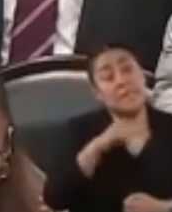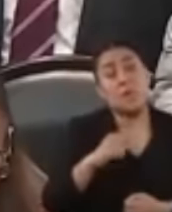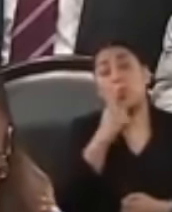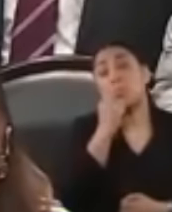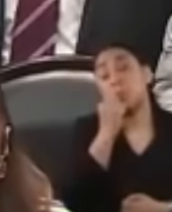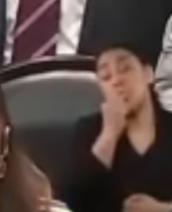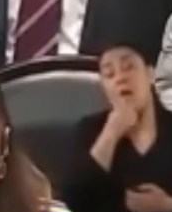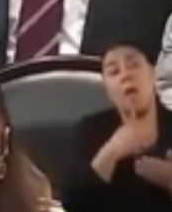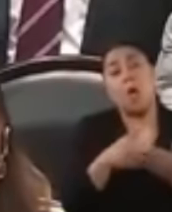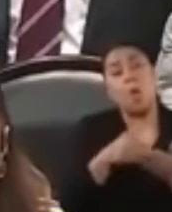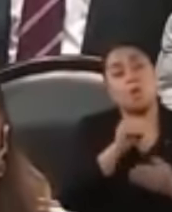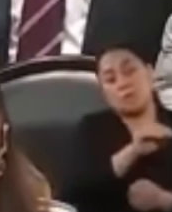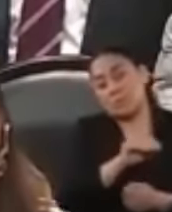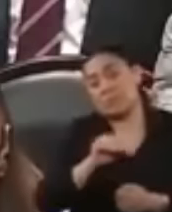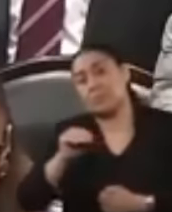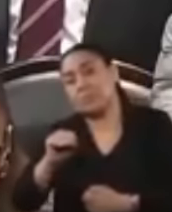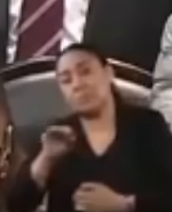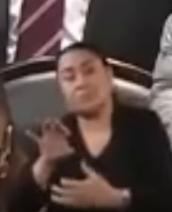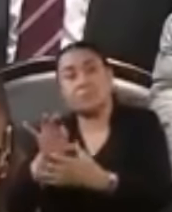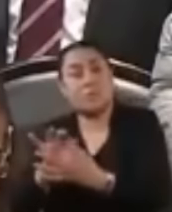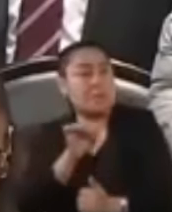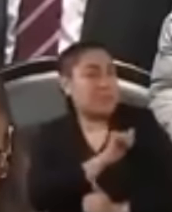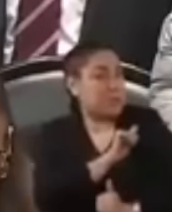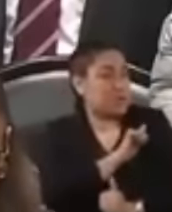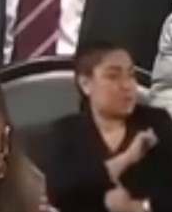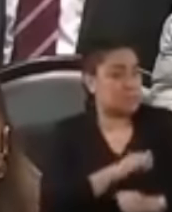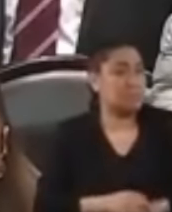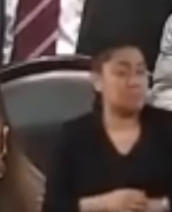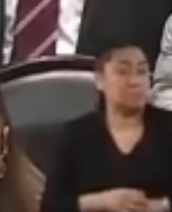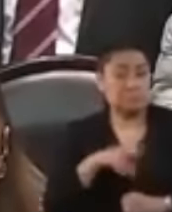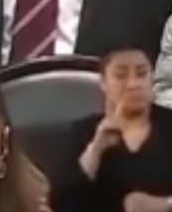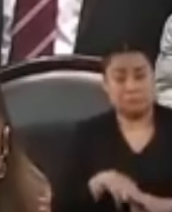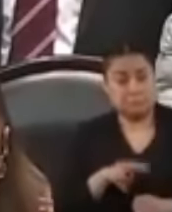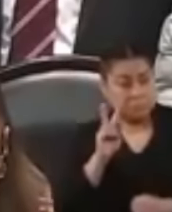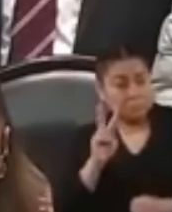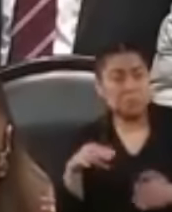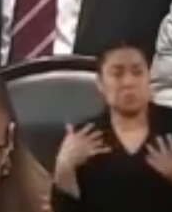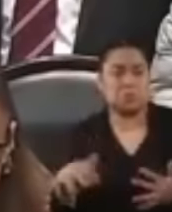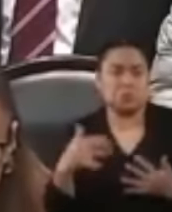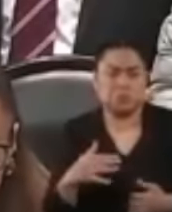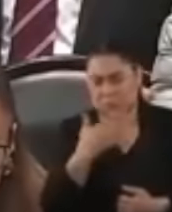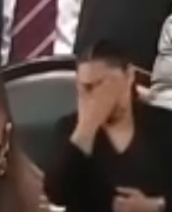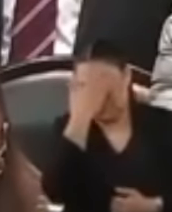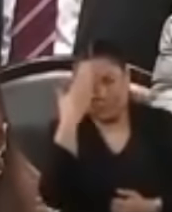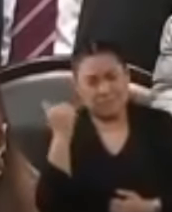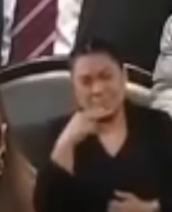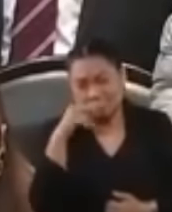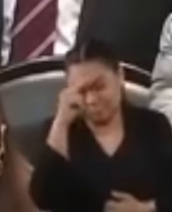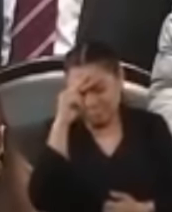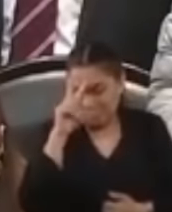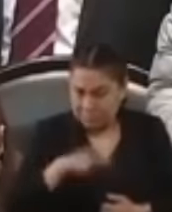el ramo de la defensa. Con gran ignorancia y además con un principio, fíjense